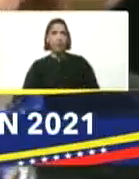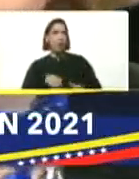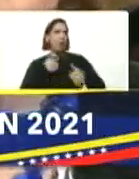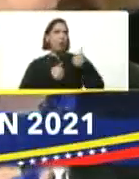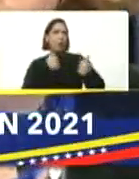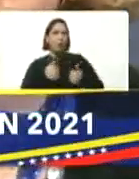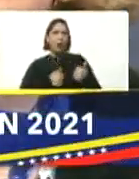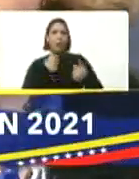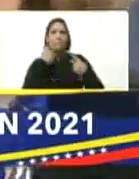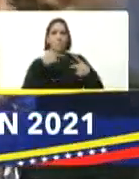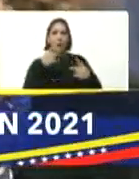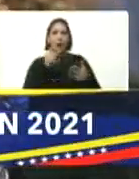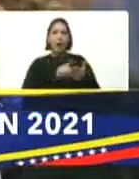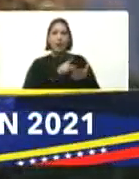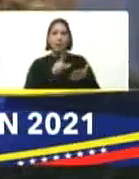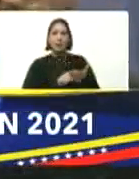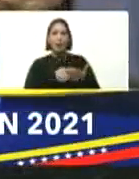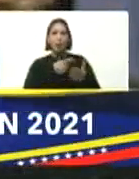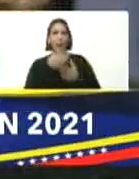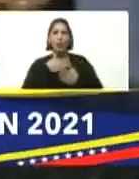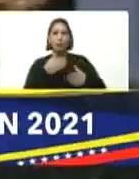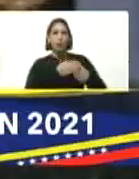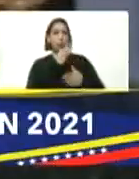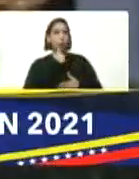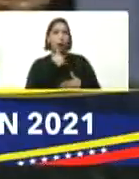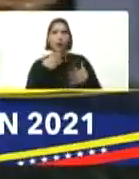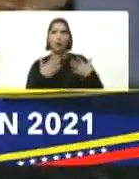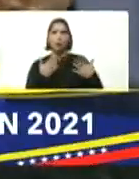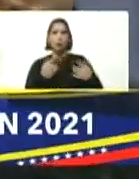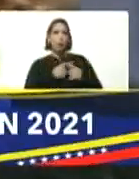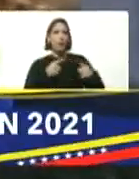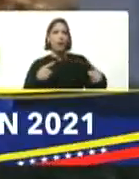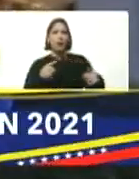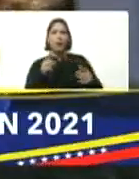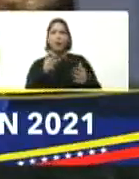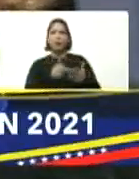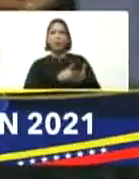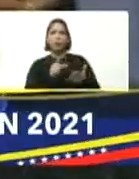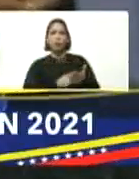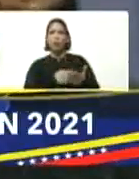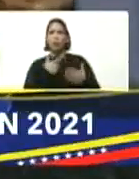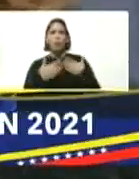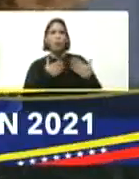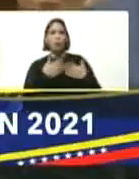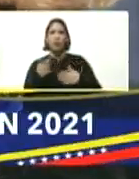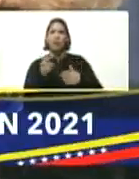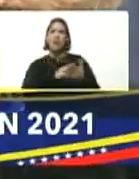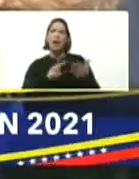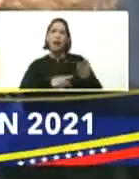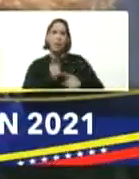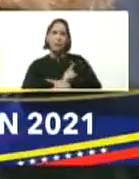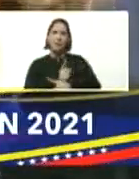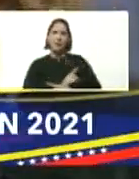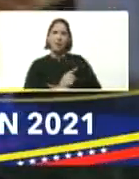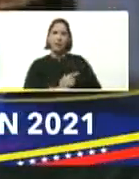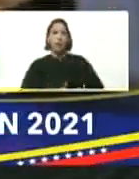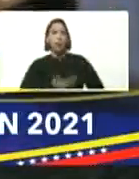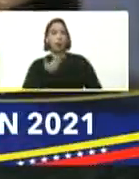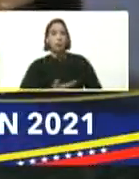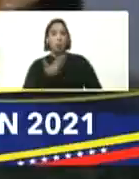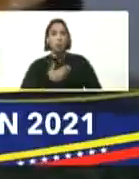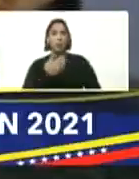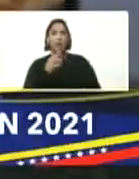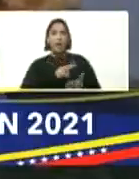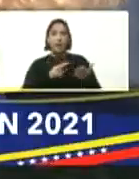qué libro compartió. No hay ningún apuro para la lectura, no importa la rapidez, lo que importa es leer. Y